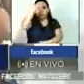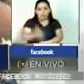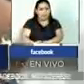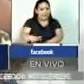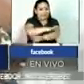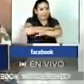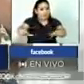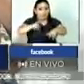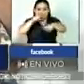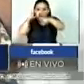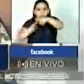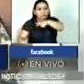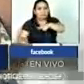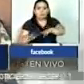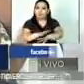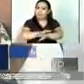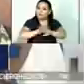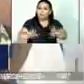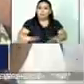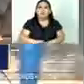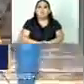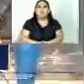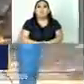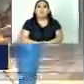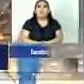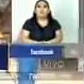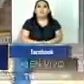y nadie se va a salir de ese régimen.